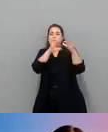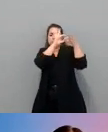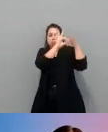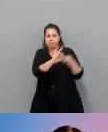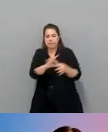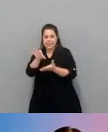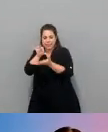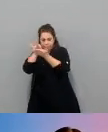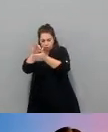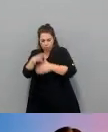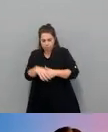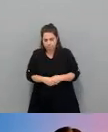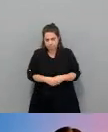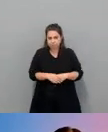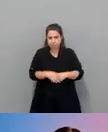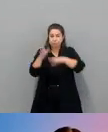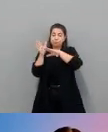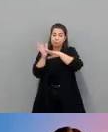hidroterapia.